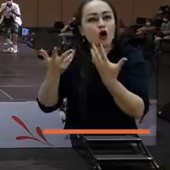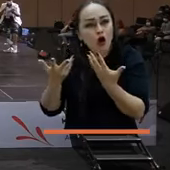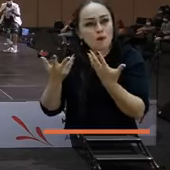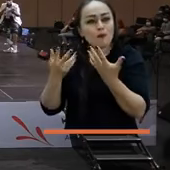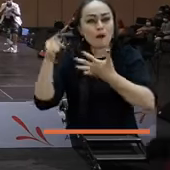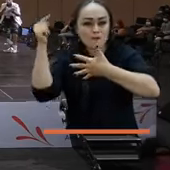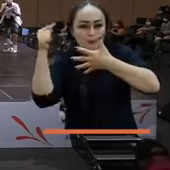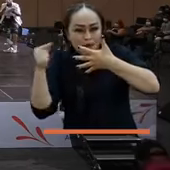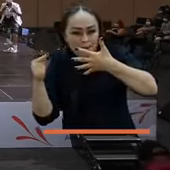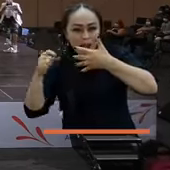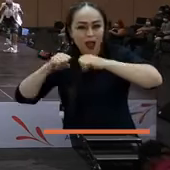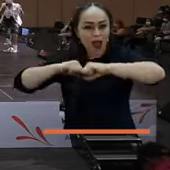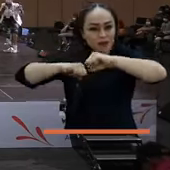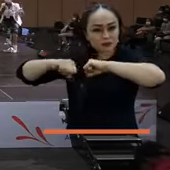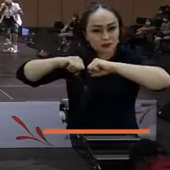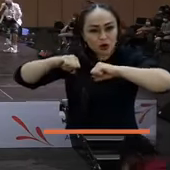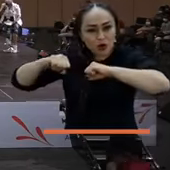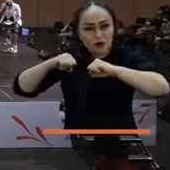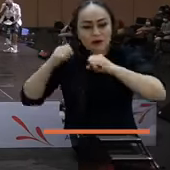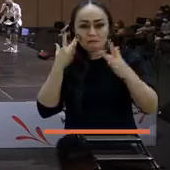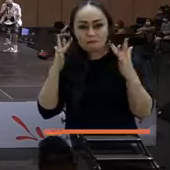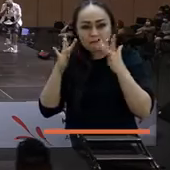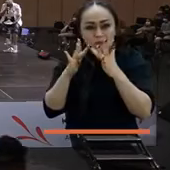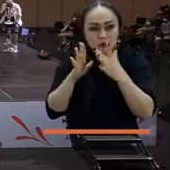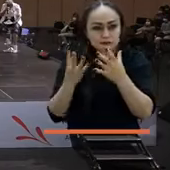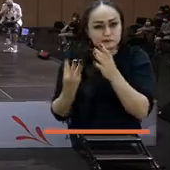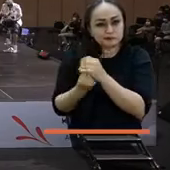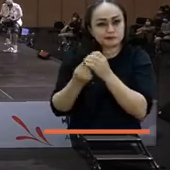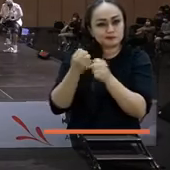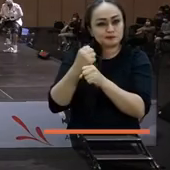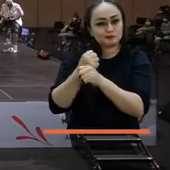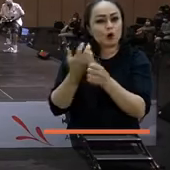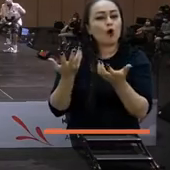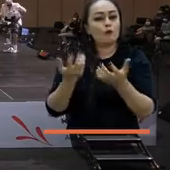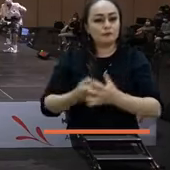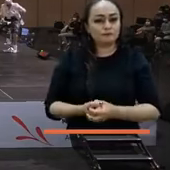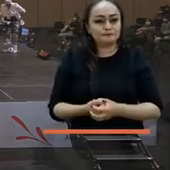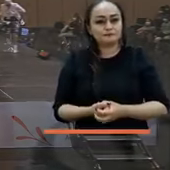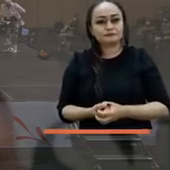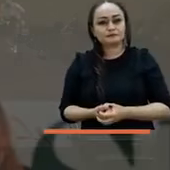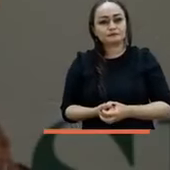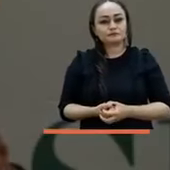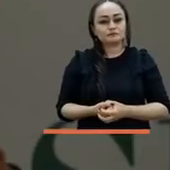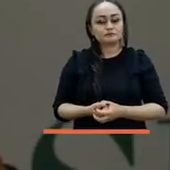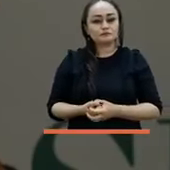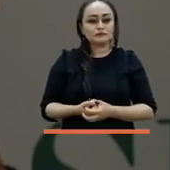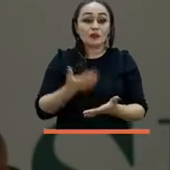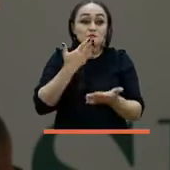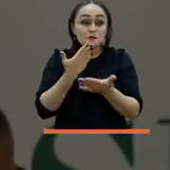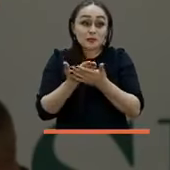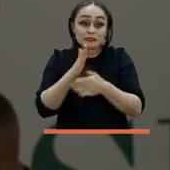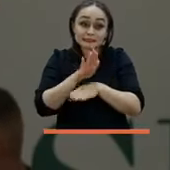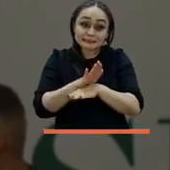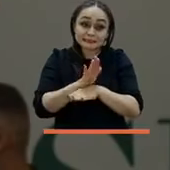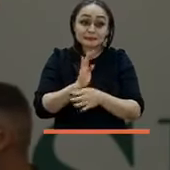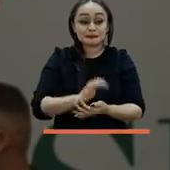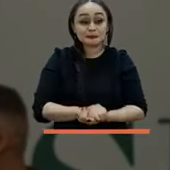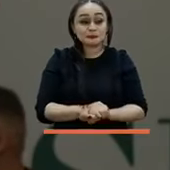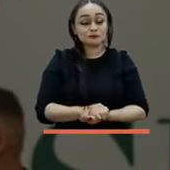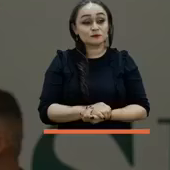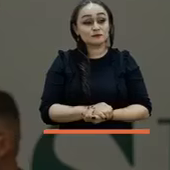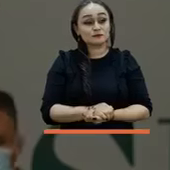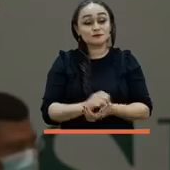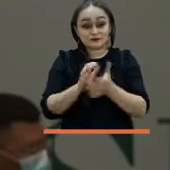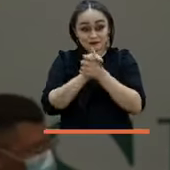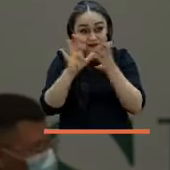esas acciones que promuevan la inclusión laboral desde ese lugar bueno buenas tardes los